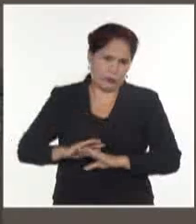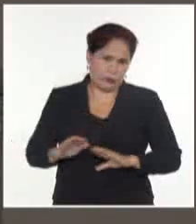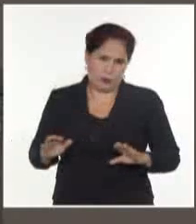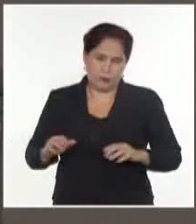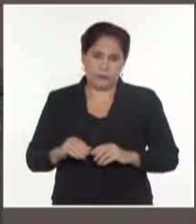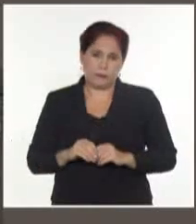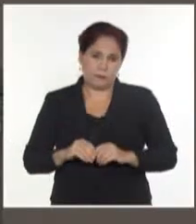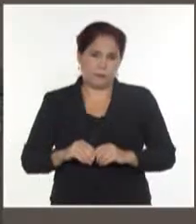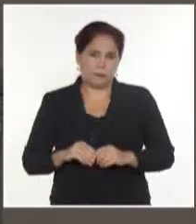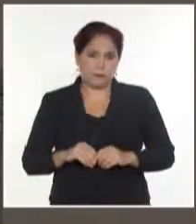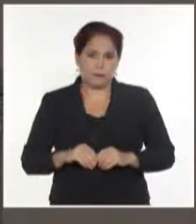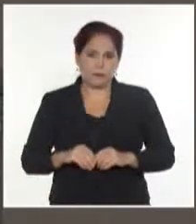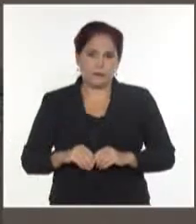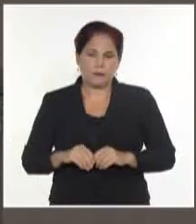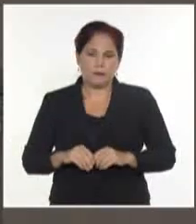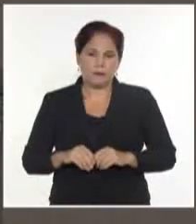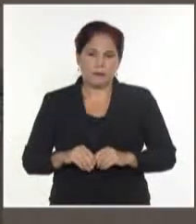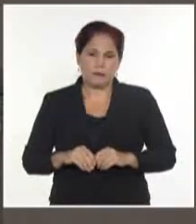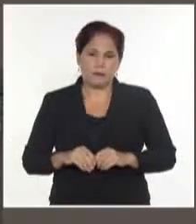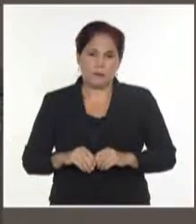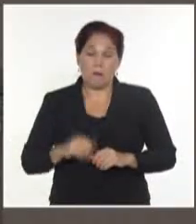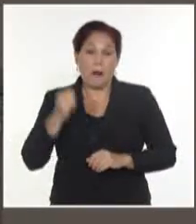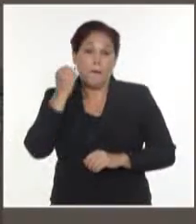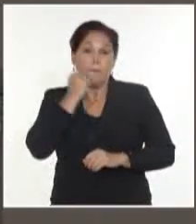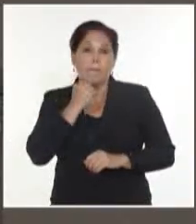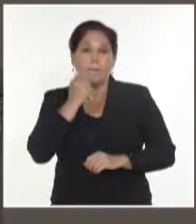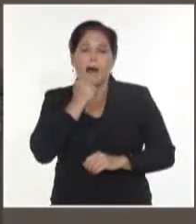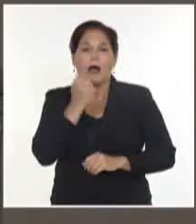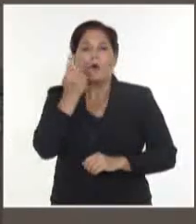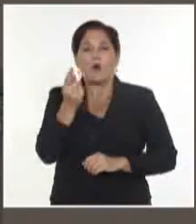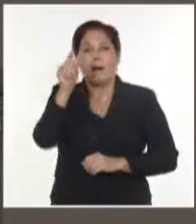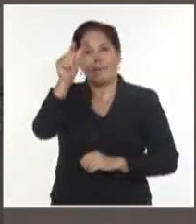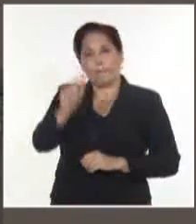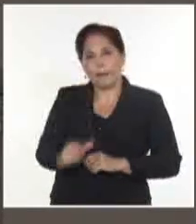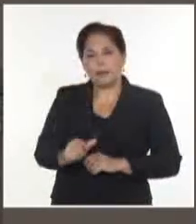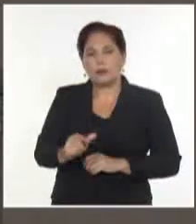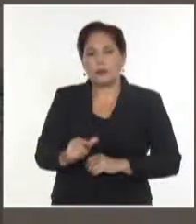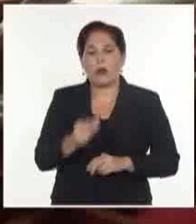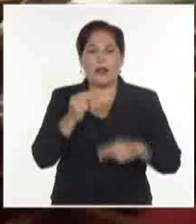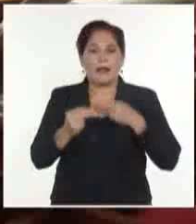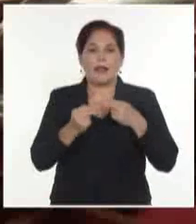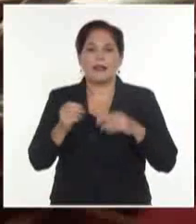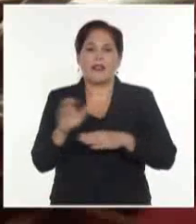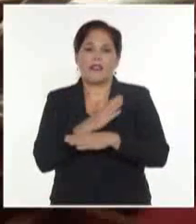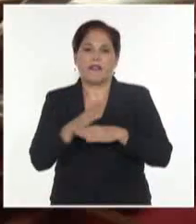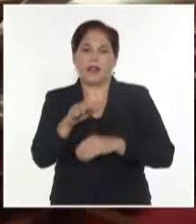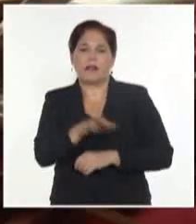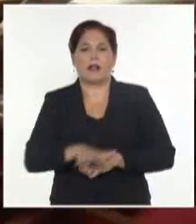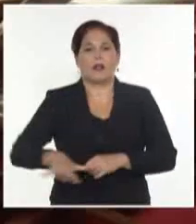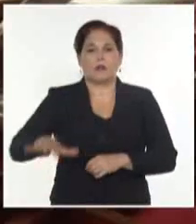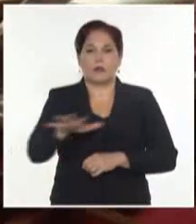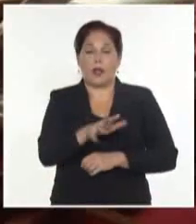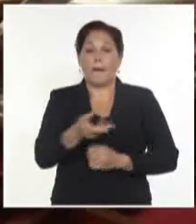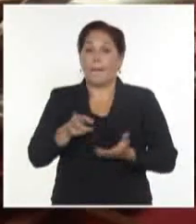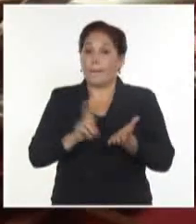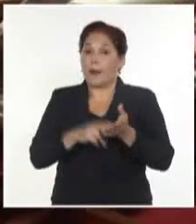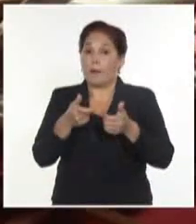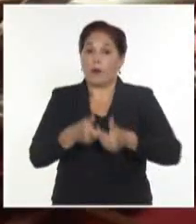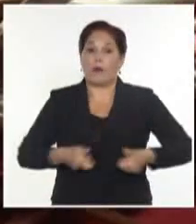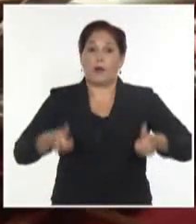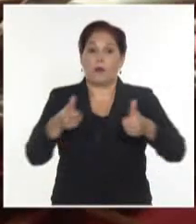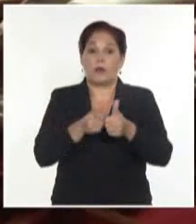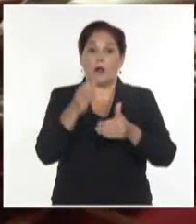lleva conciencia, y lleva la formación de una persona que actúa distinto ante la sociedad. Los integrantes del Consejo de